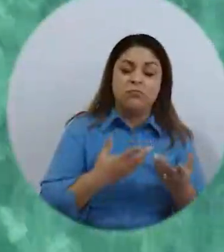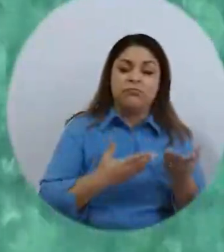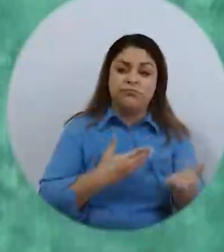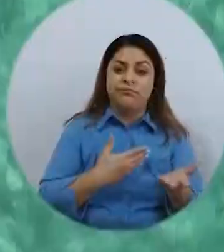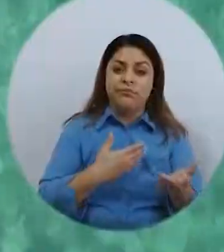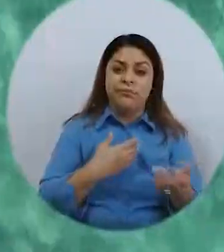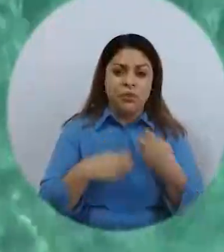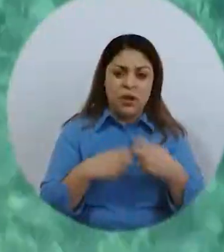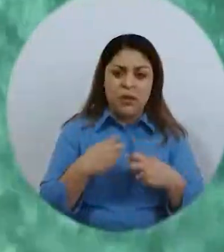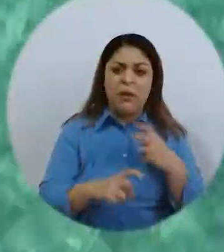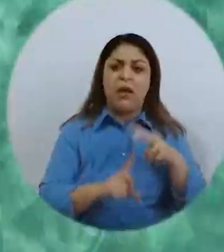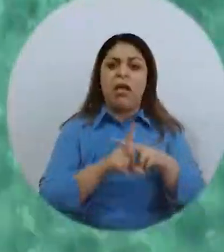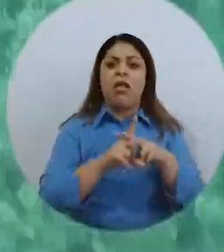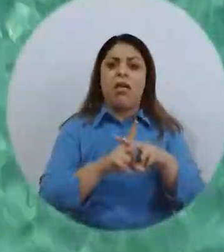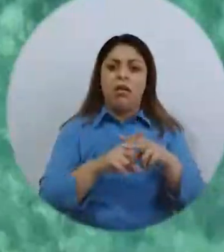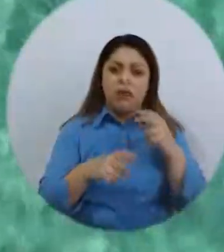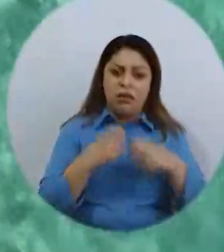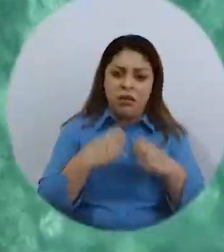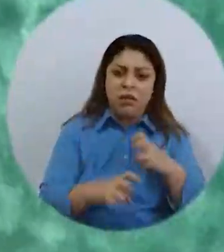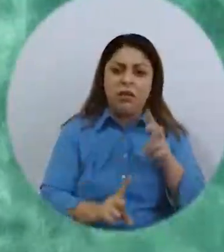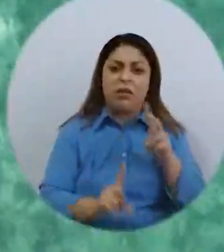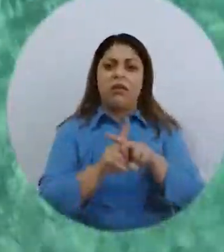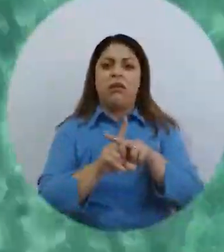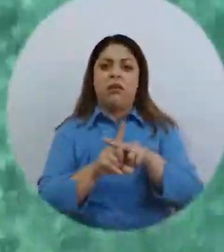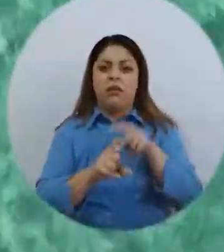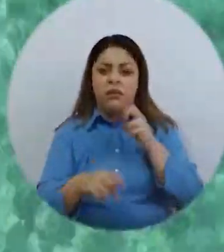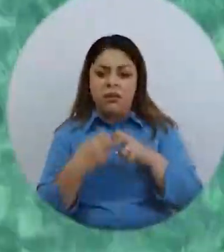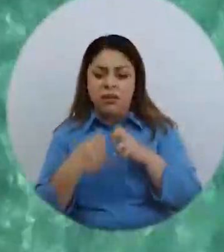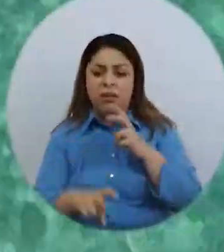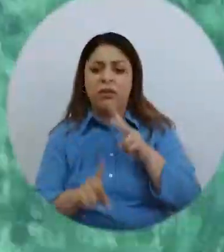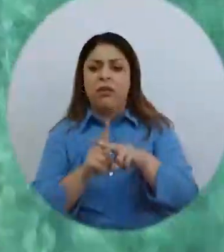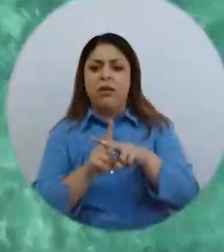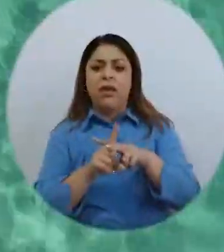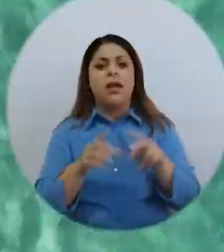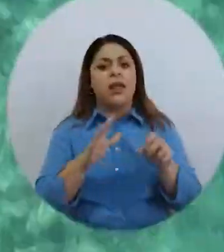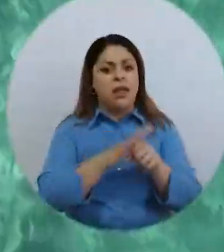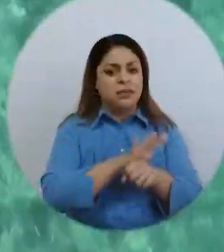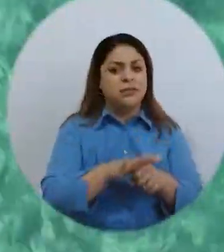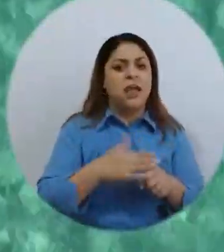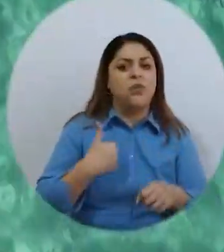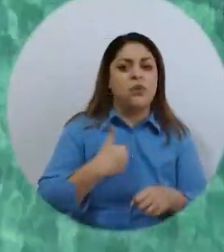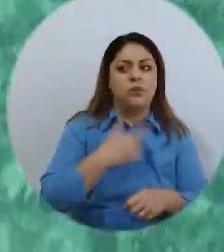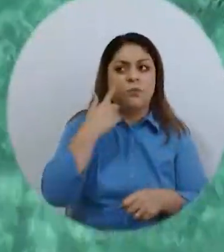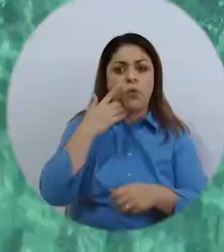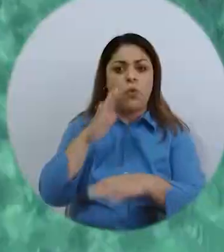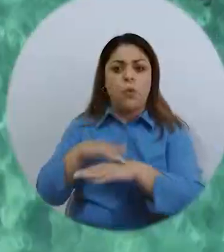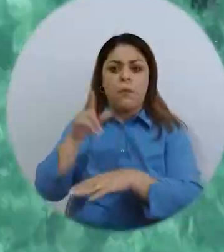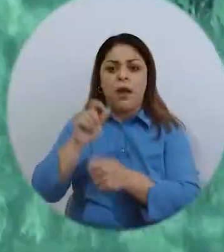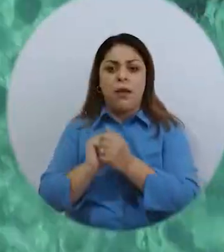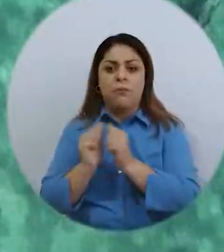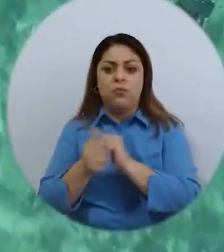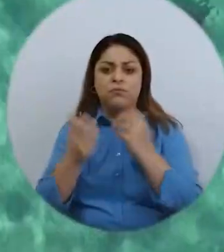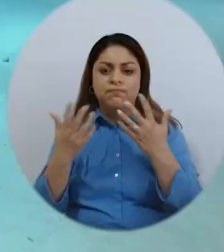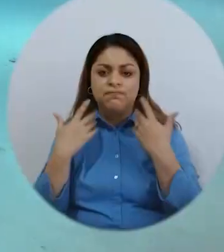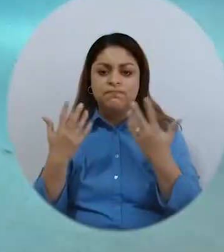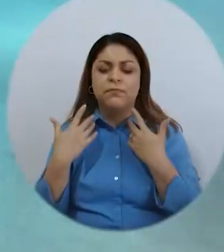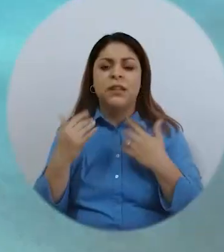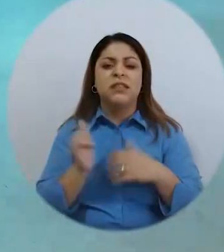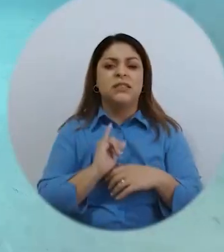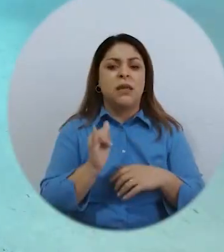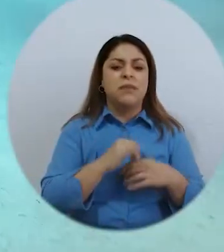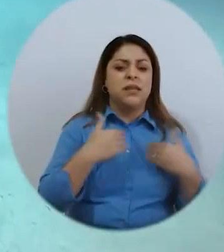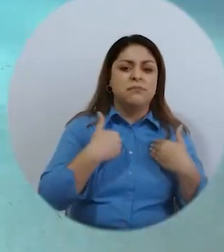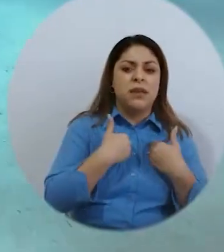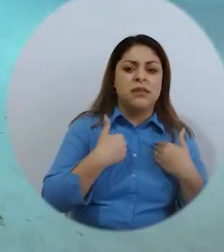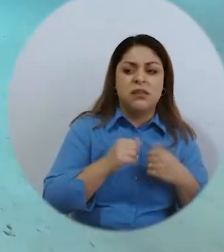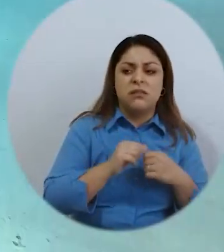empezando a ver las problemáticas que está generando el cambio climático en nuestra isla, estamos viendo problemas a nivel de